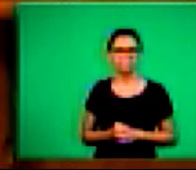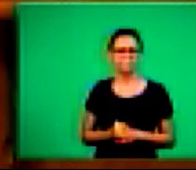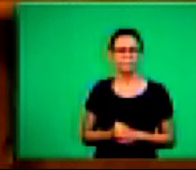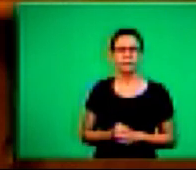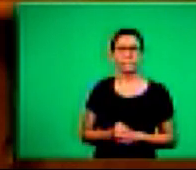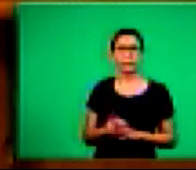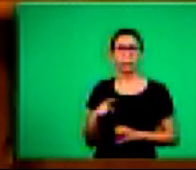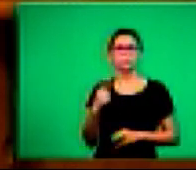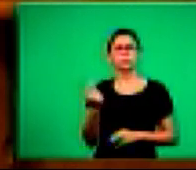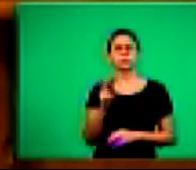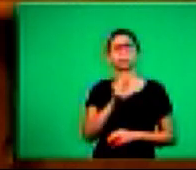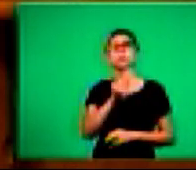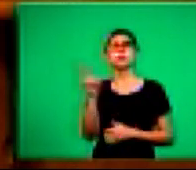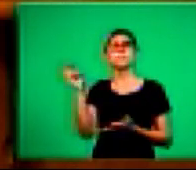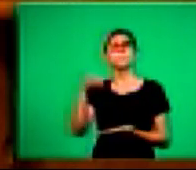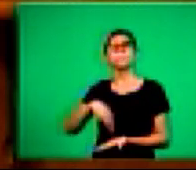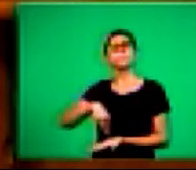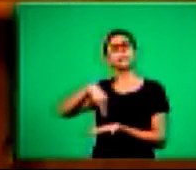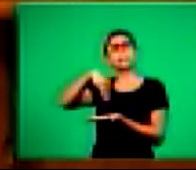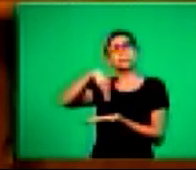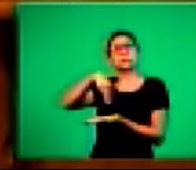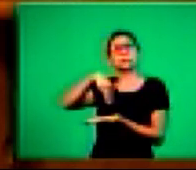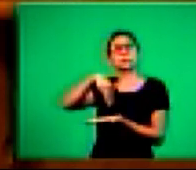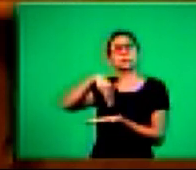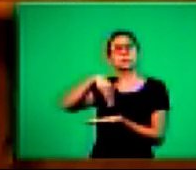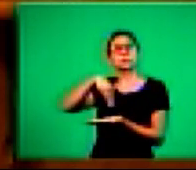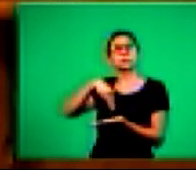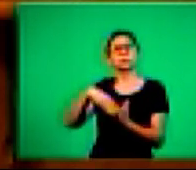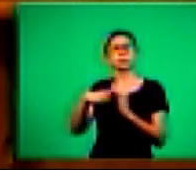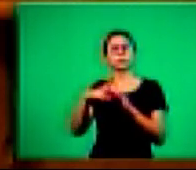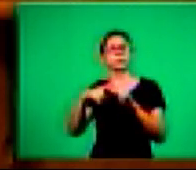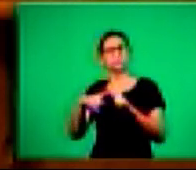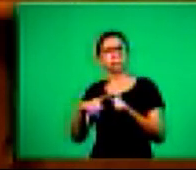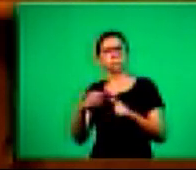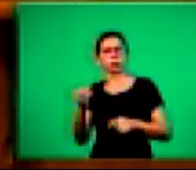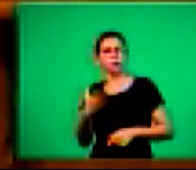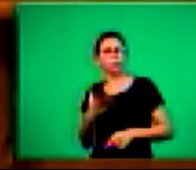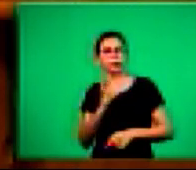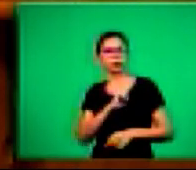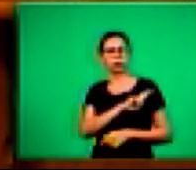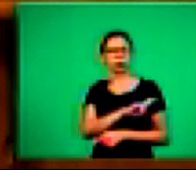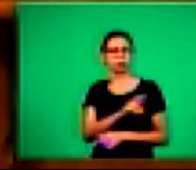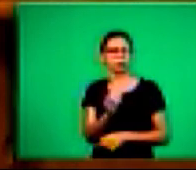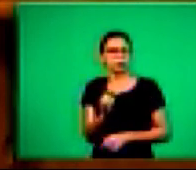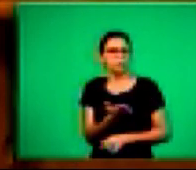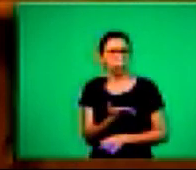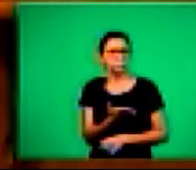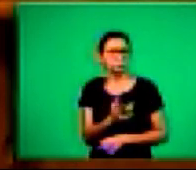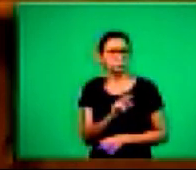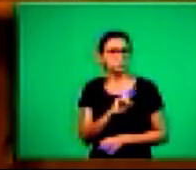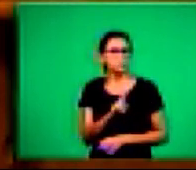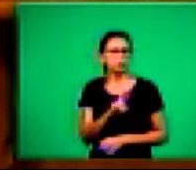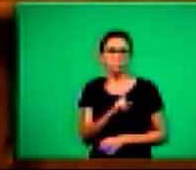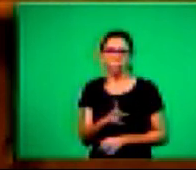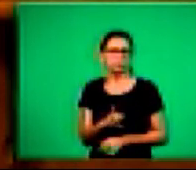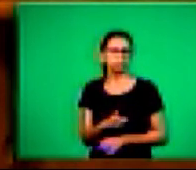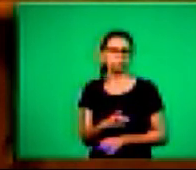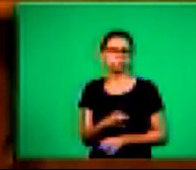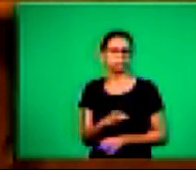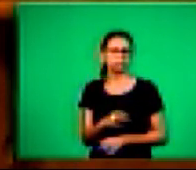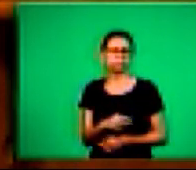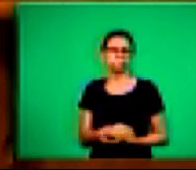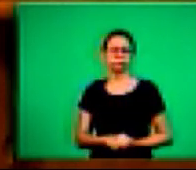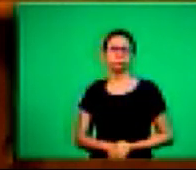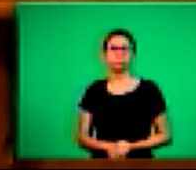tenemos un nombre iglesia cristiana maranatha es una nueva iglesia una nueva religión no no es una nueva iglesia no es una nueva religión